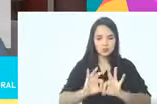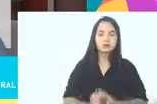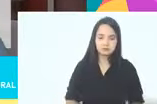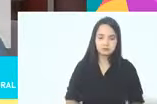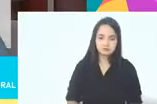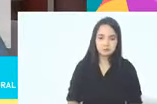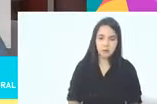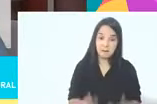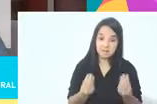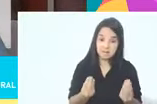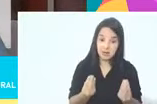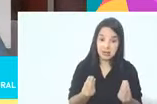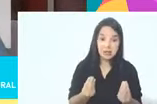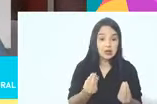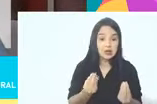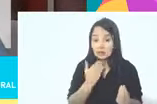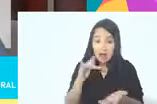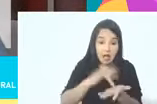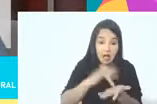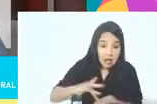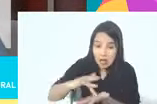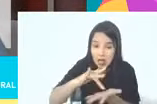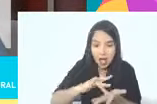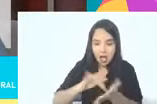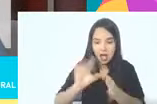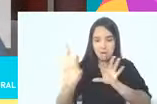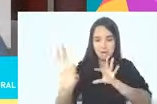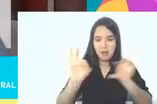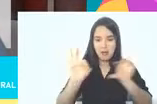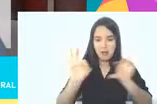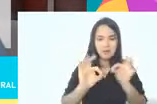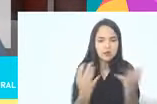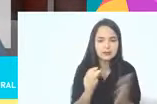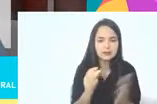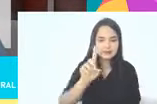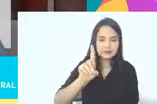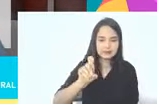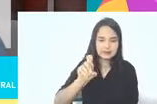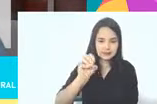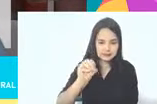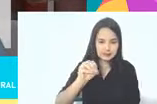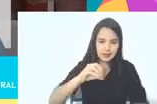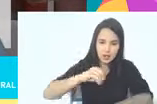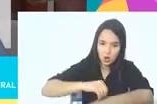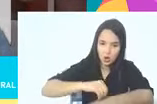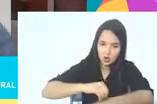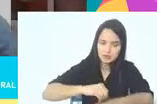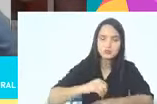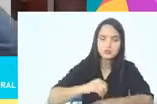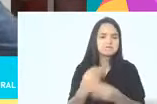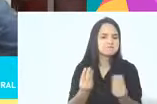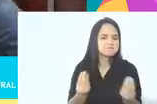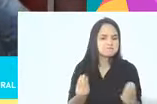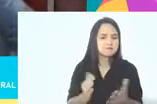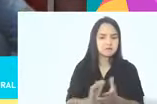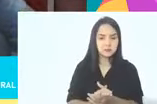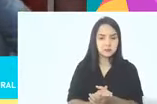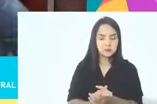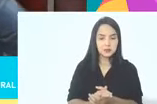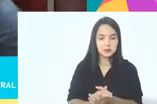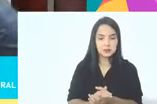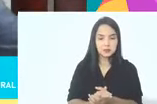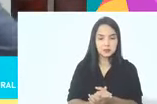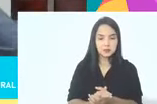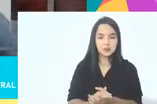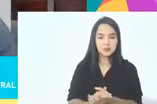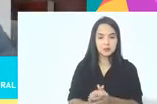vuelva un ejemplo nacional. Otra ventaja importante, y con eso empezamos los estímulos, de los cuales nos habla Juan Durante, y es el